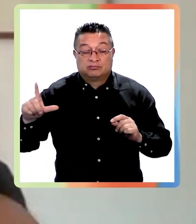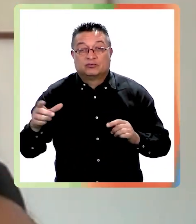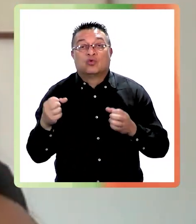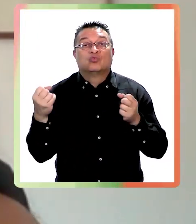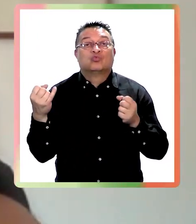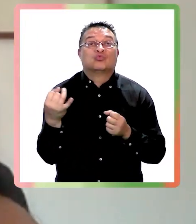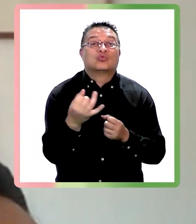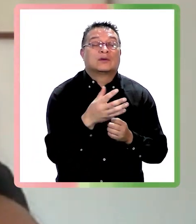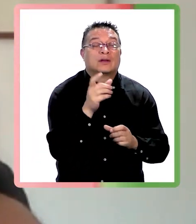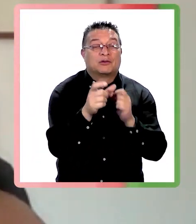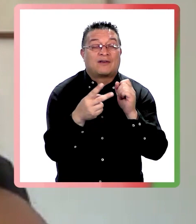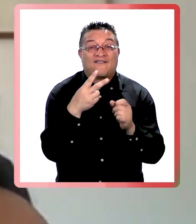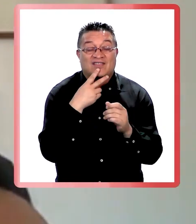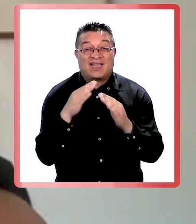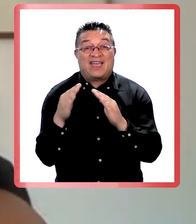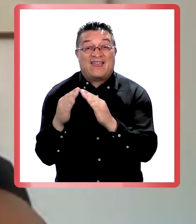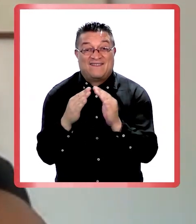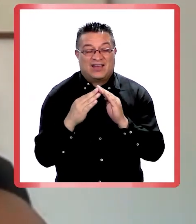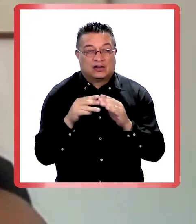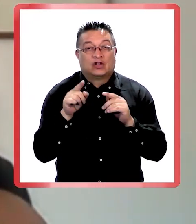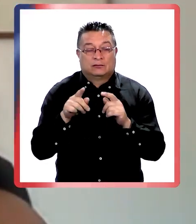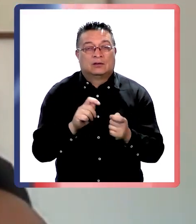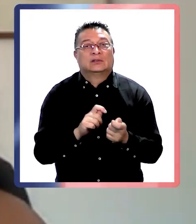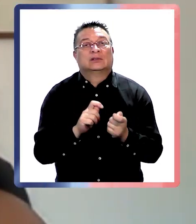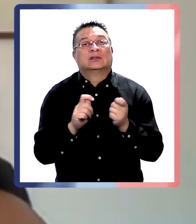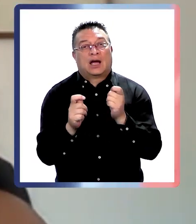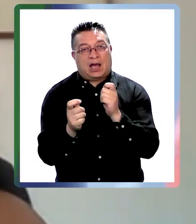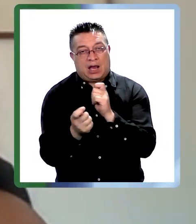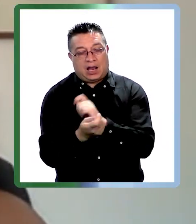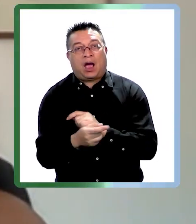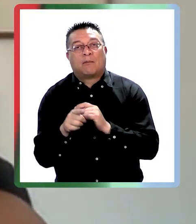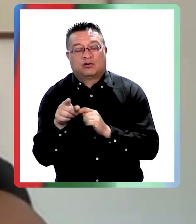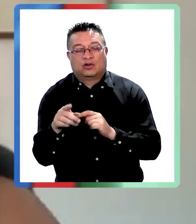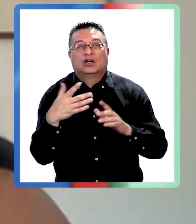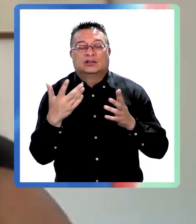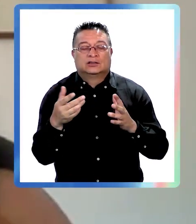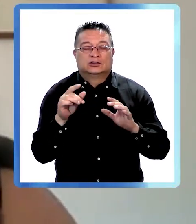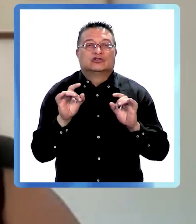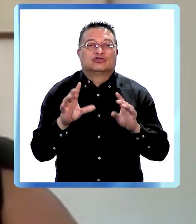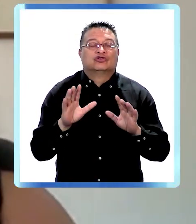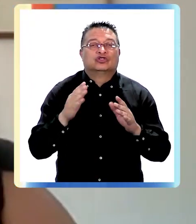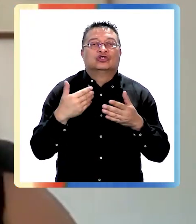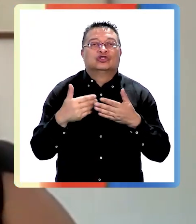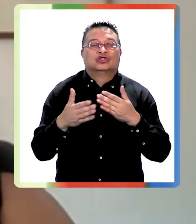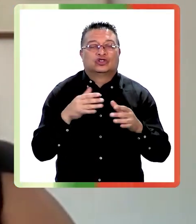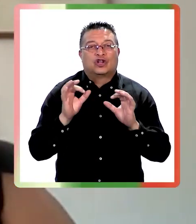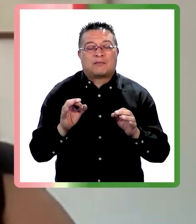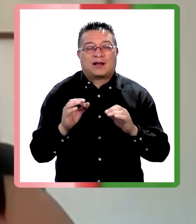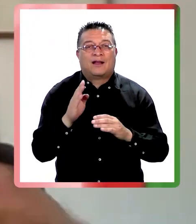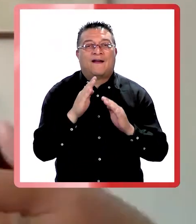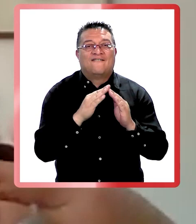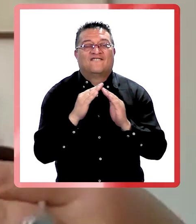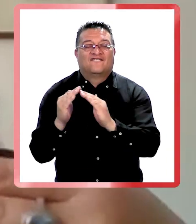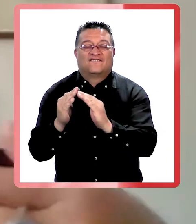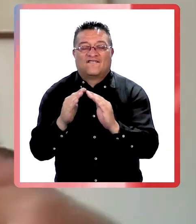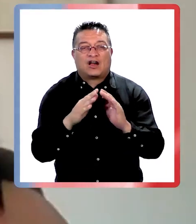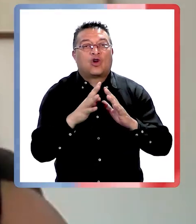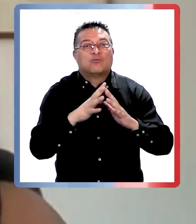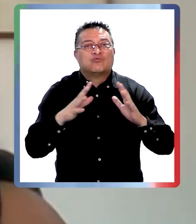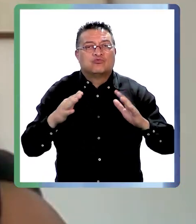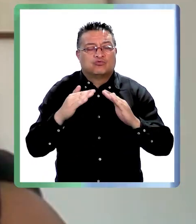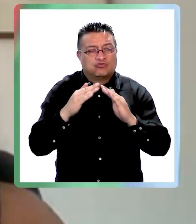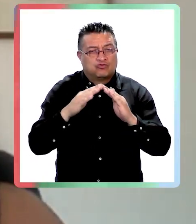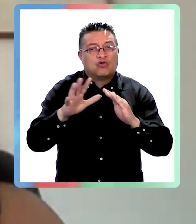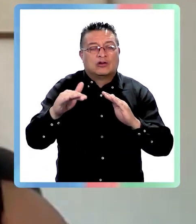las densidades de los barrios, han ido cambiando también como los carices tradicionales de los barrios. Pasamos de barrios que a lo mejor eran